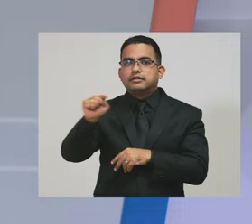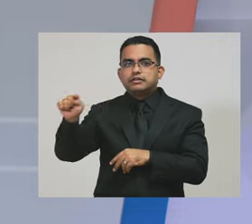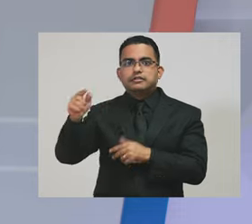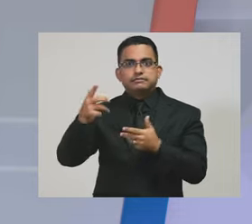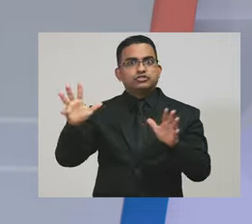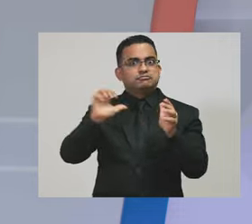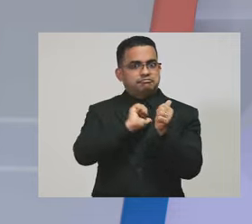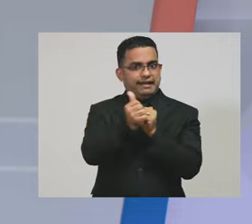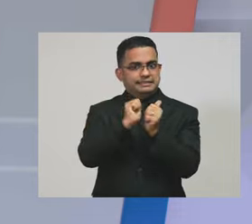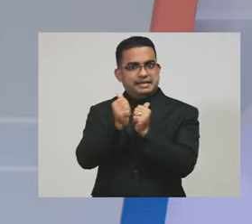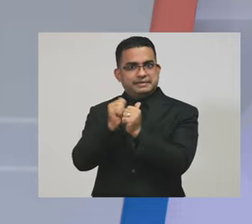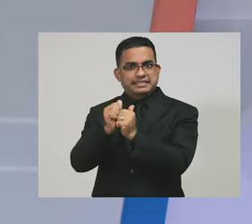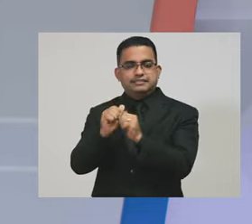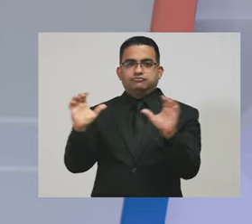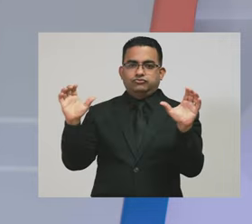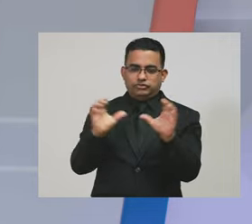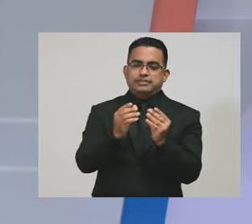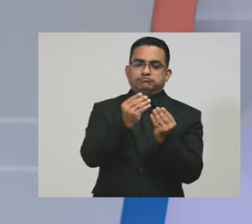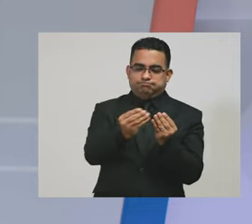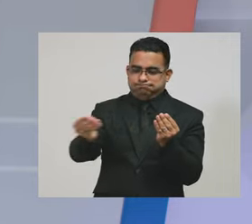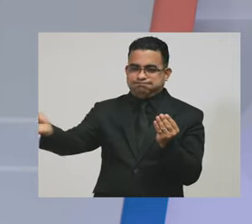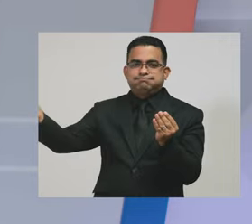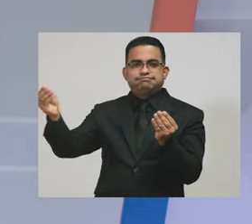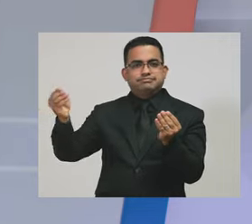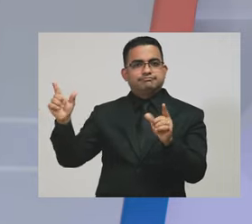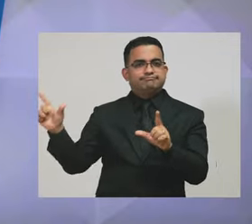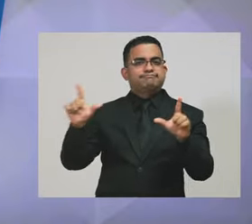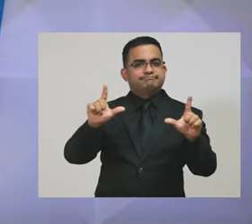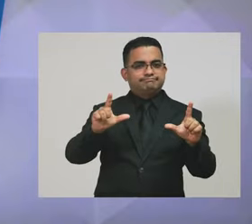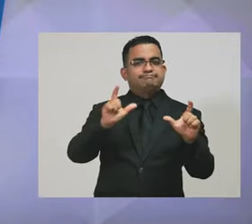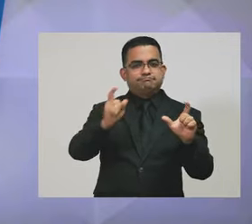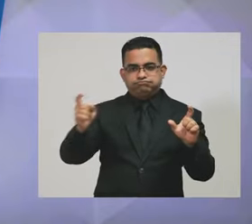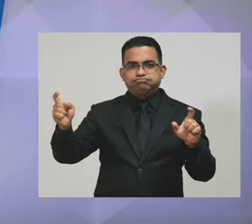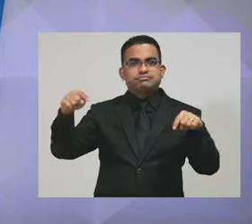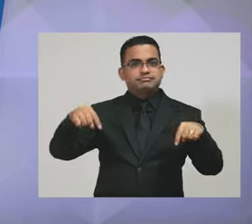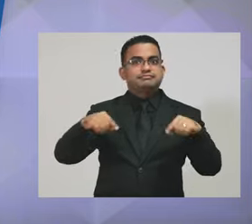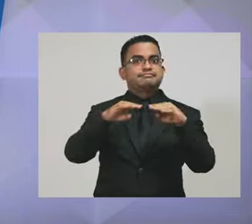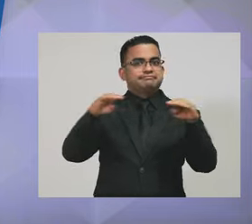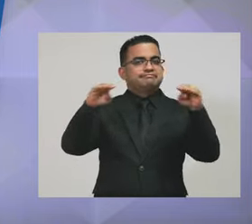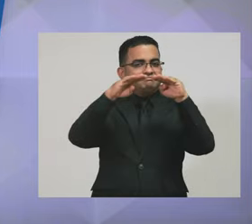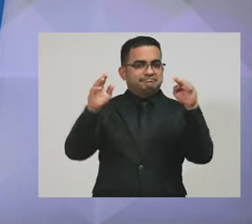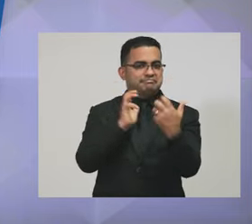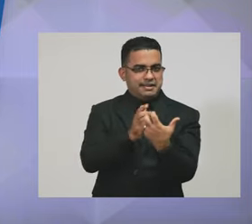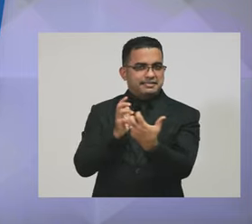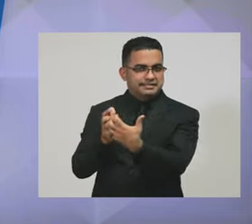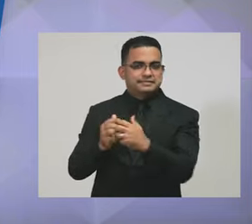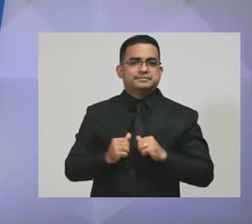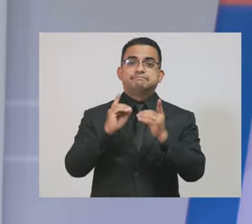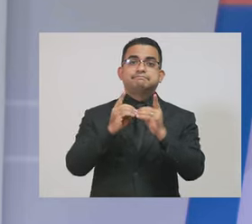universitaria que han cumplido con los requisitos establecidos para recibir sus títulos en el grado